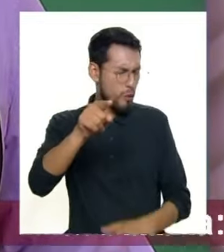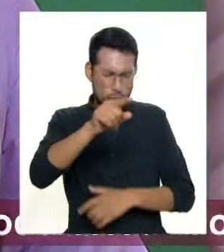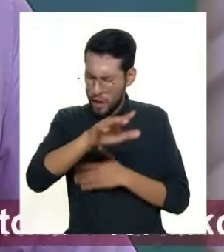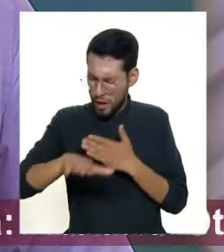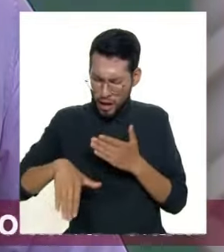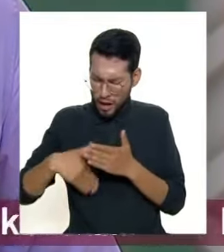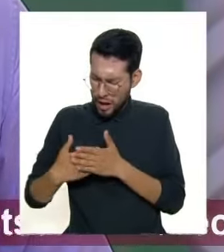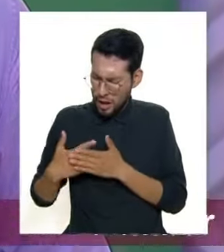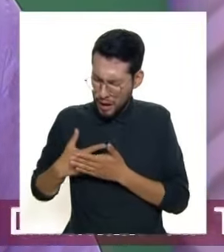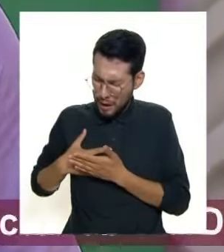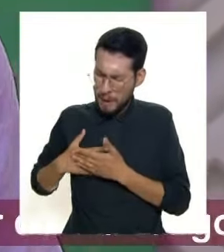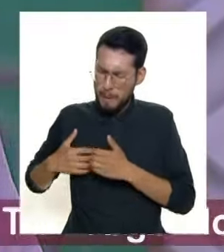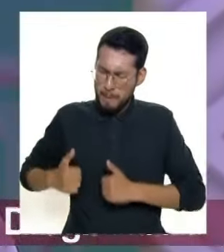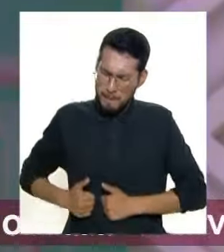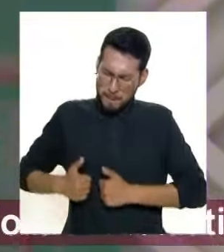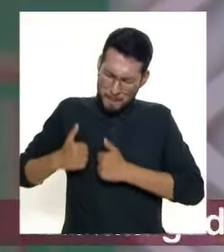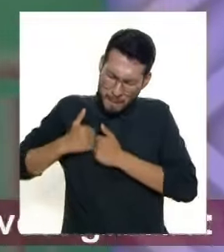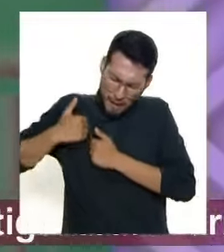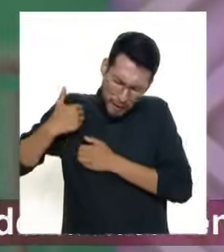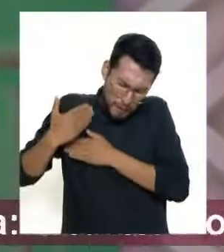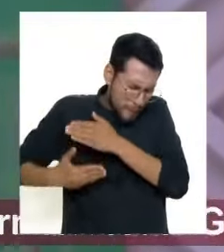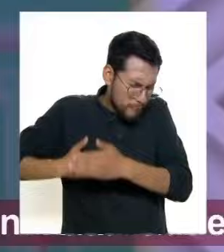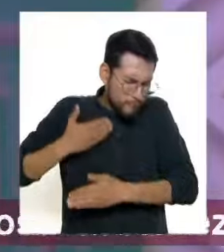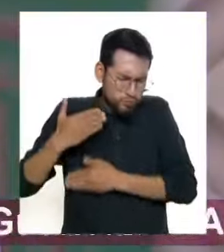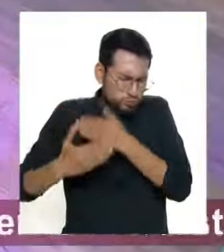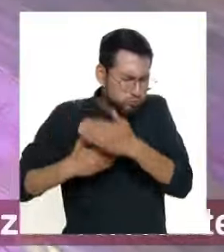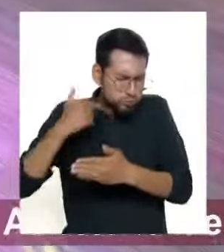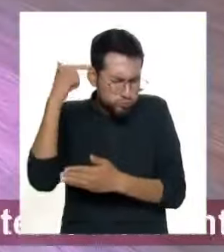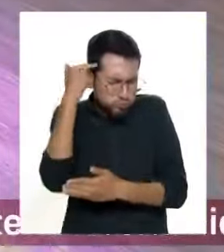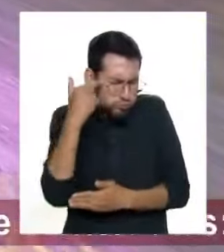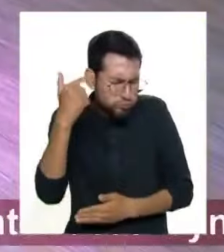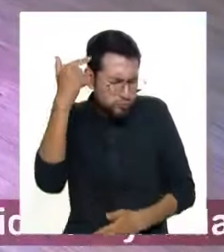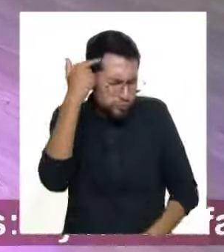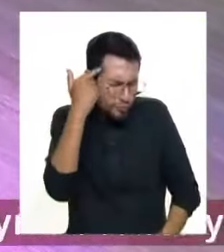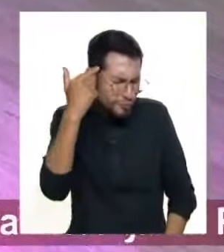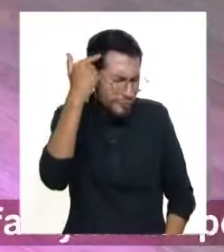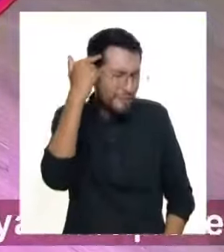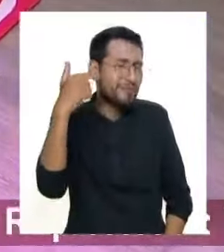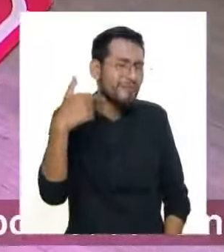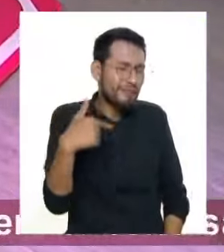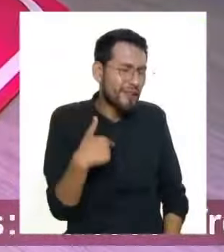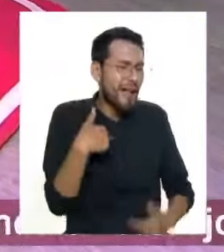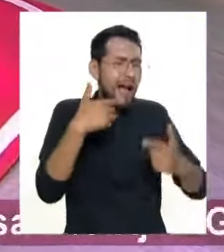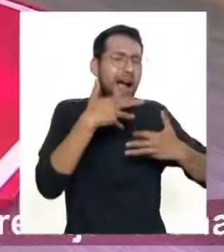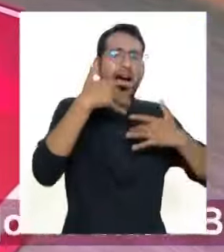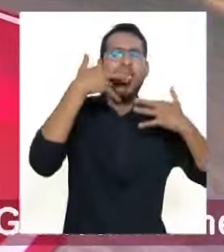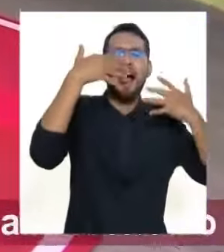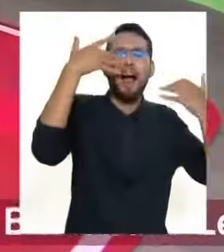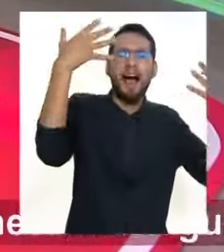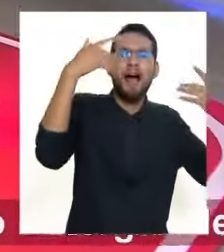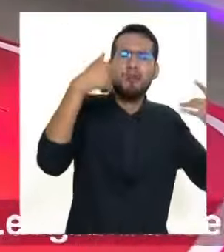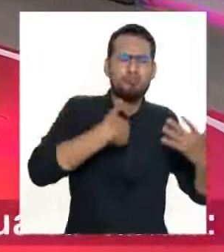mis días. Vivirás en mi alegría, en mi tristeza.